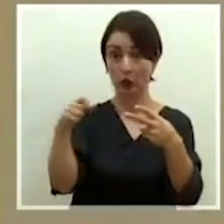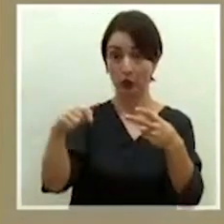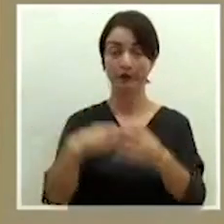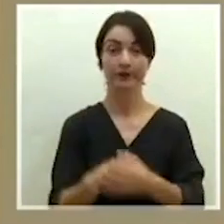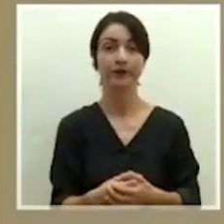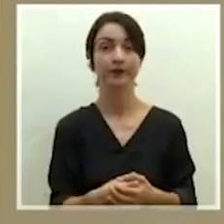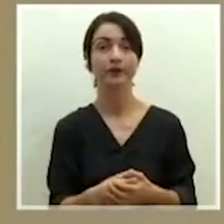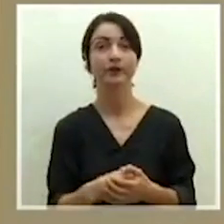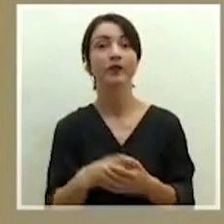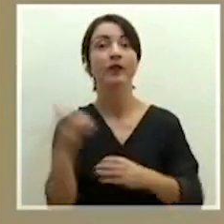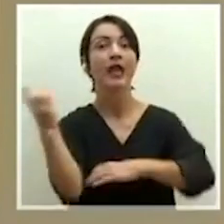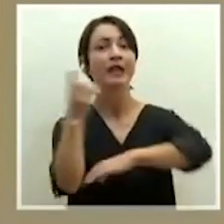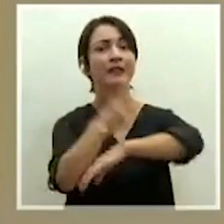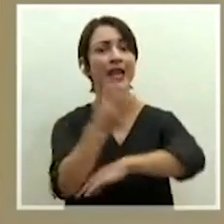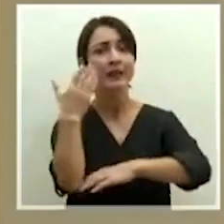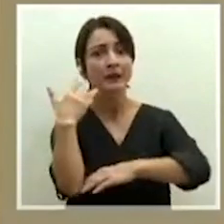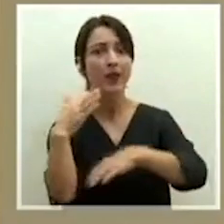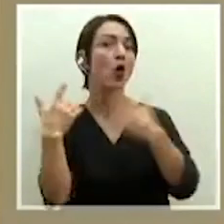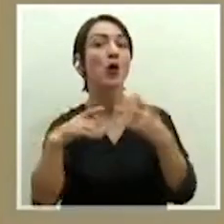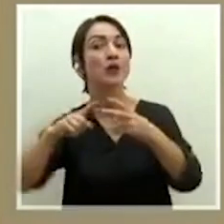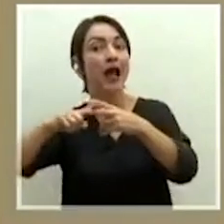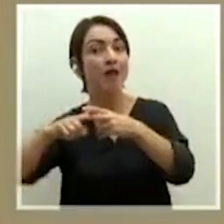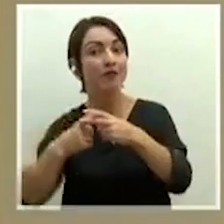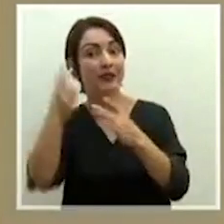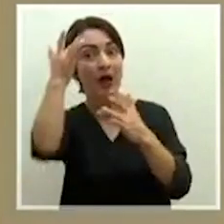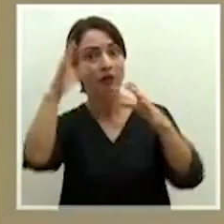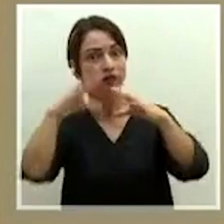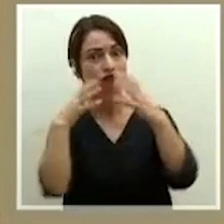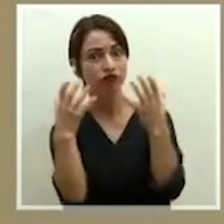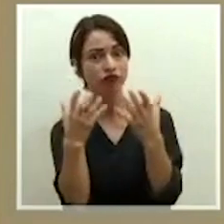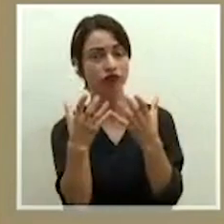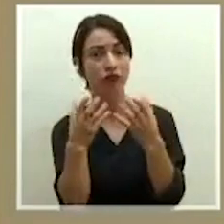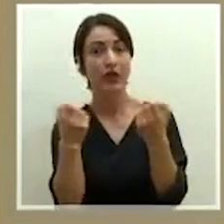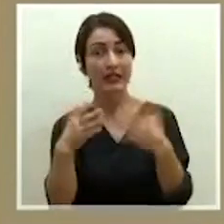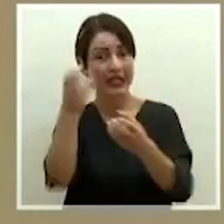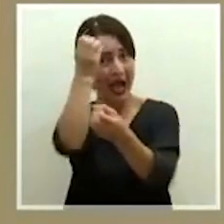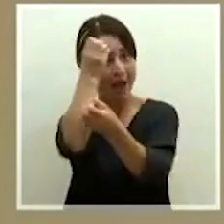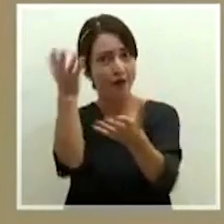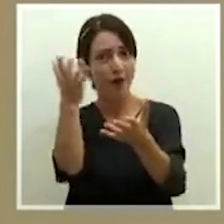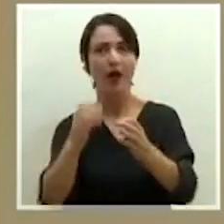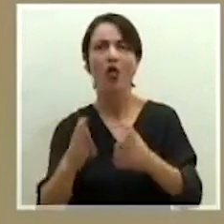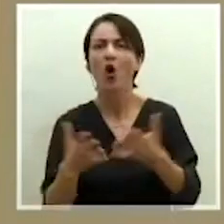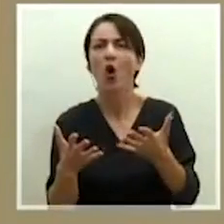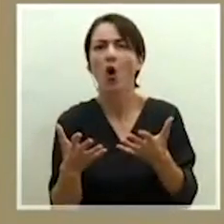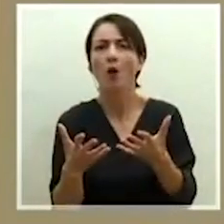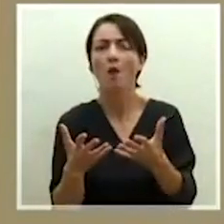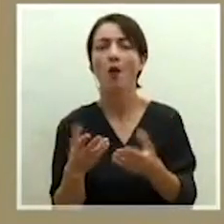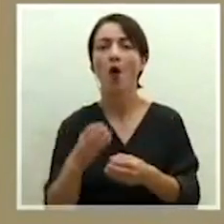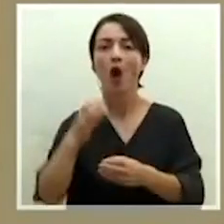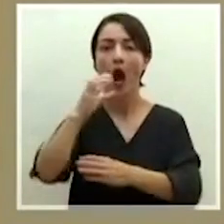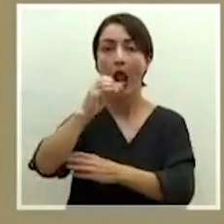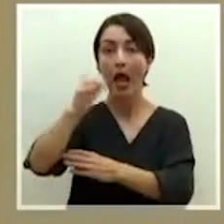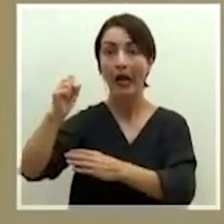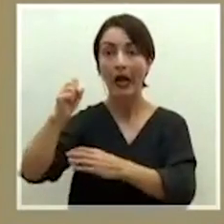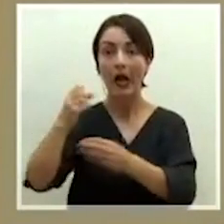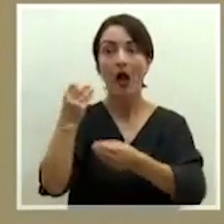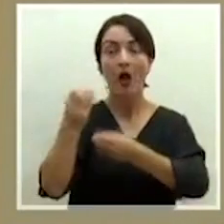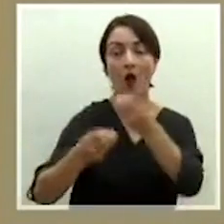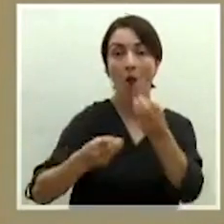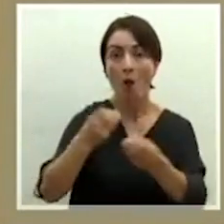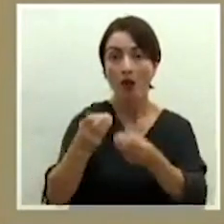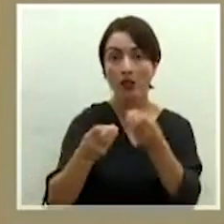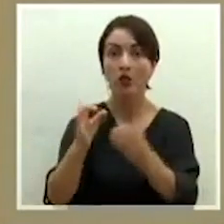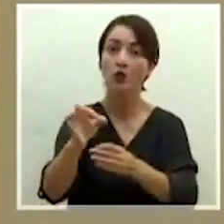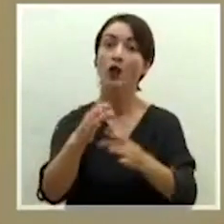En días pasados o desde el inicio de esta pandemia hemos informado de cómo la caja reacciona de una forma